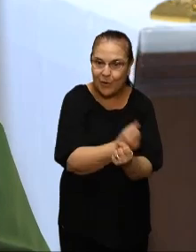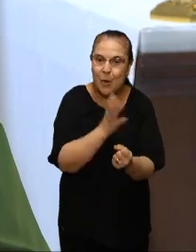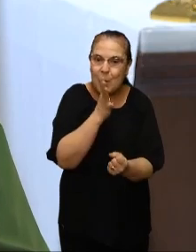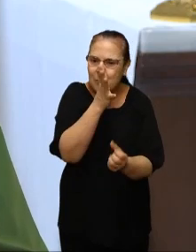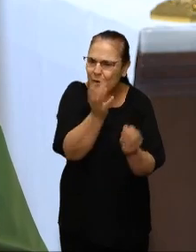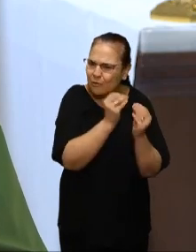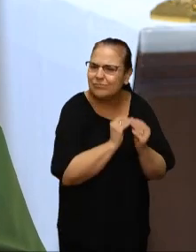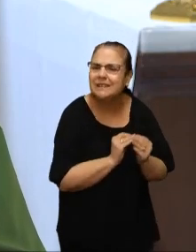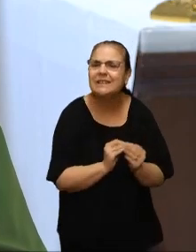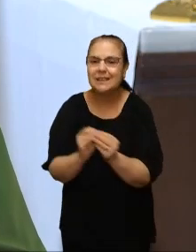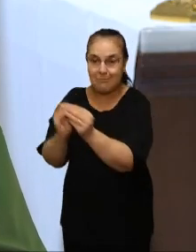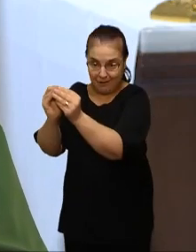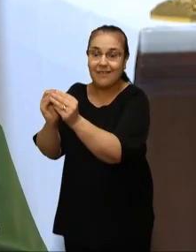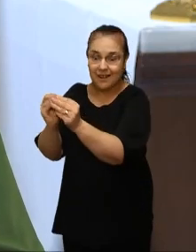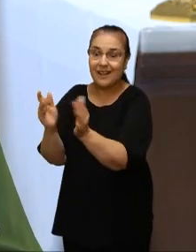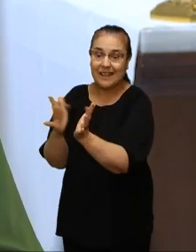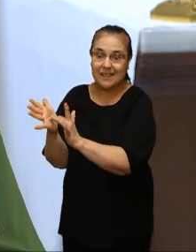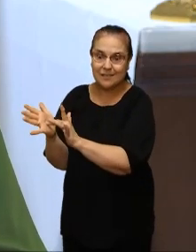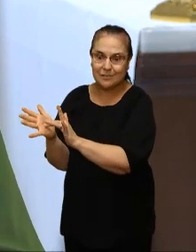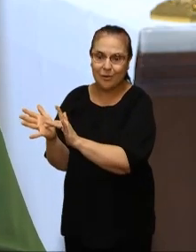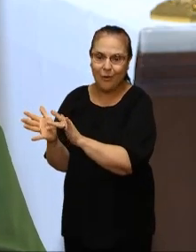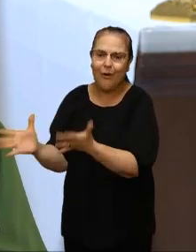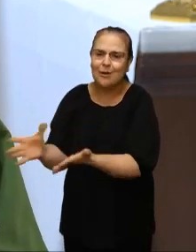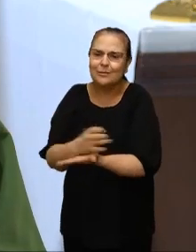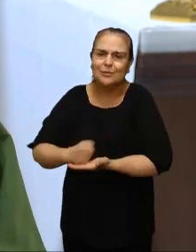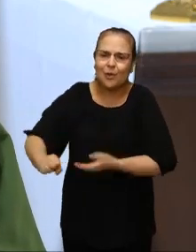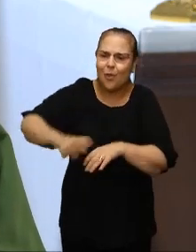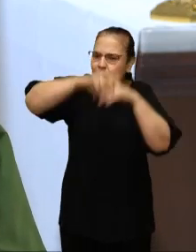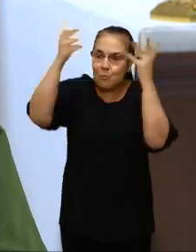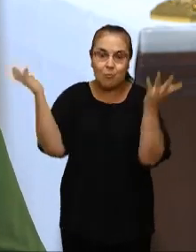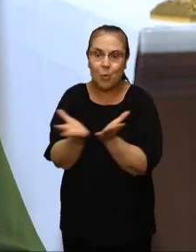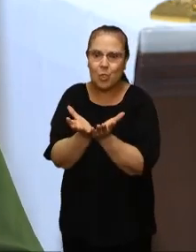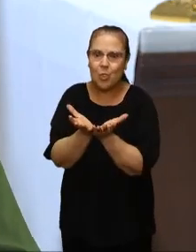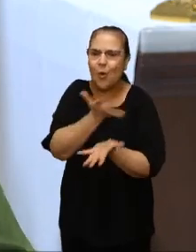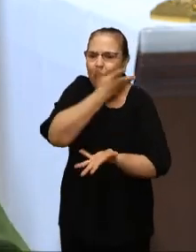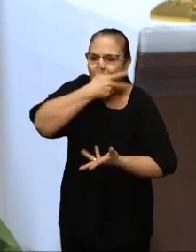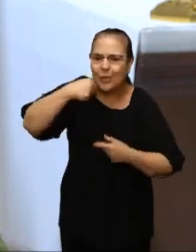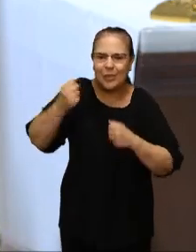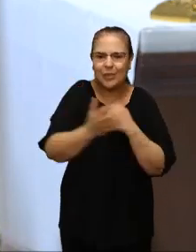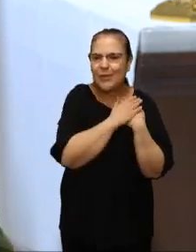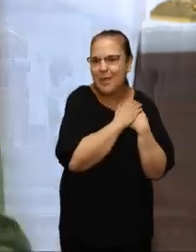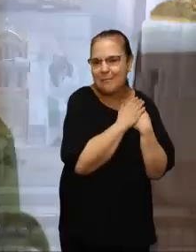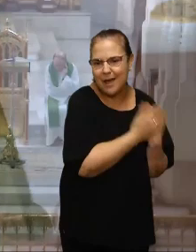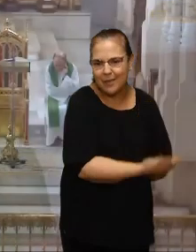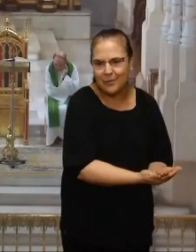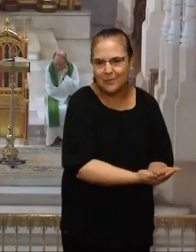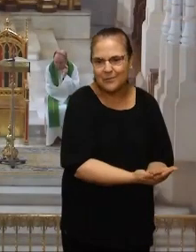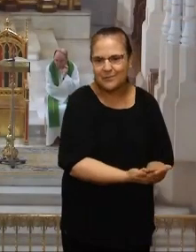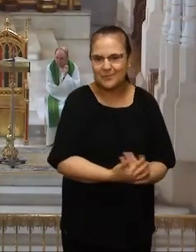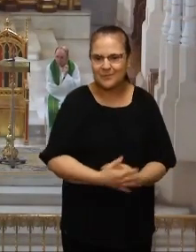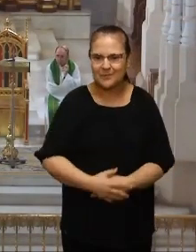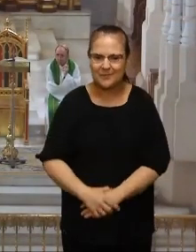porque Cristo sea en todas las partes del mundo conocido y amado.